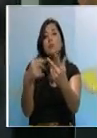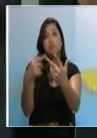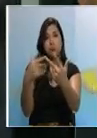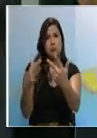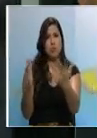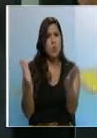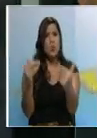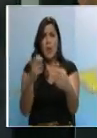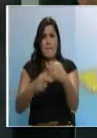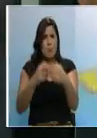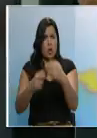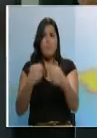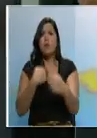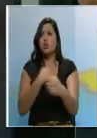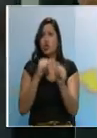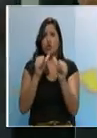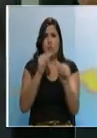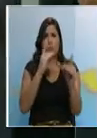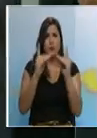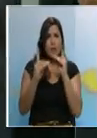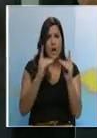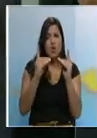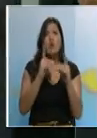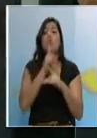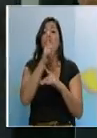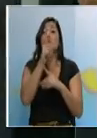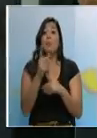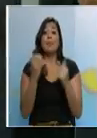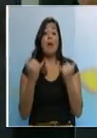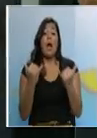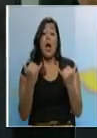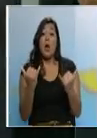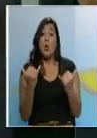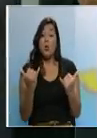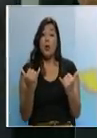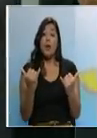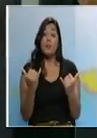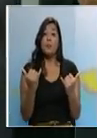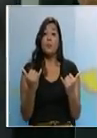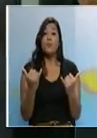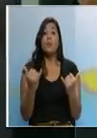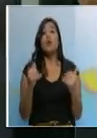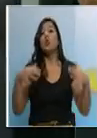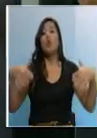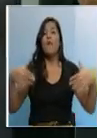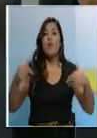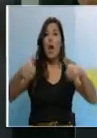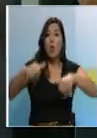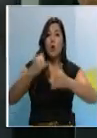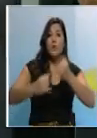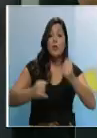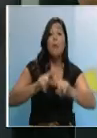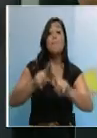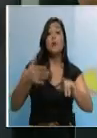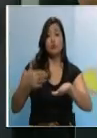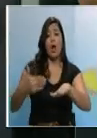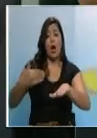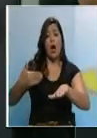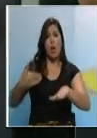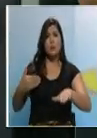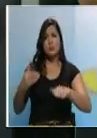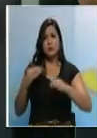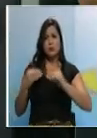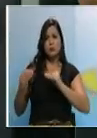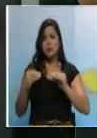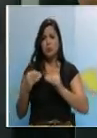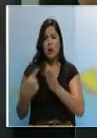venido manteniendo las conversaciones y bien es cierto, tal vez en estos momentos no está el acuerdo final, pero sí hay ya mucho adelantado y yo